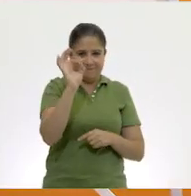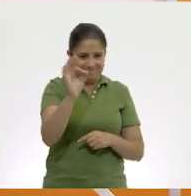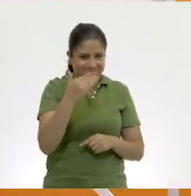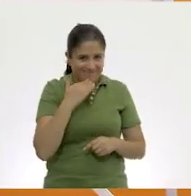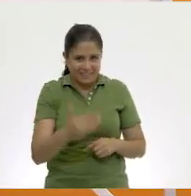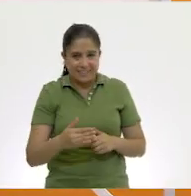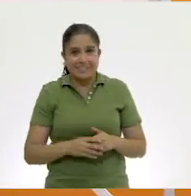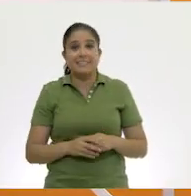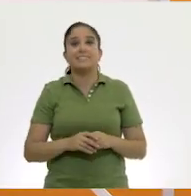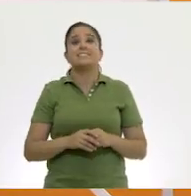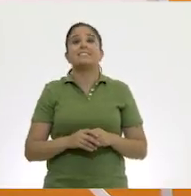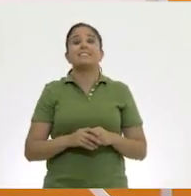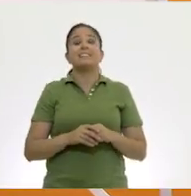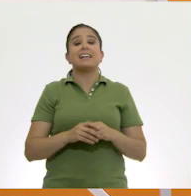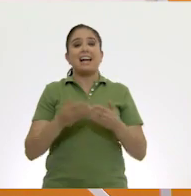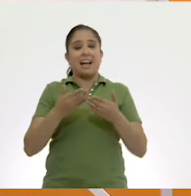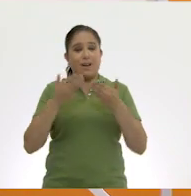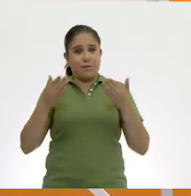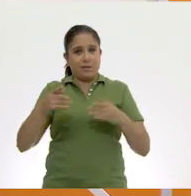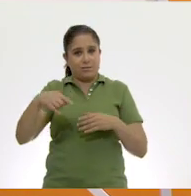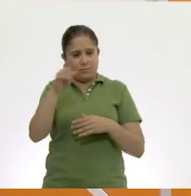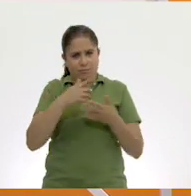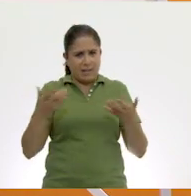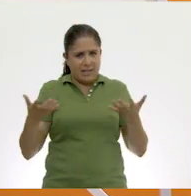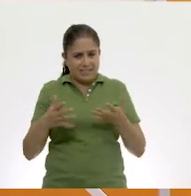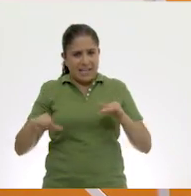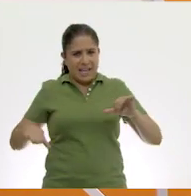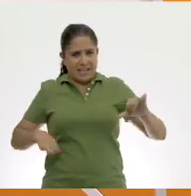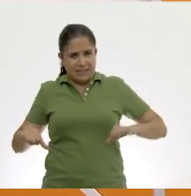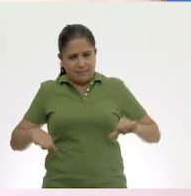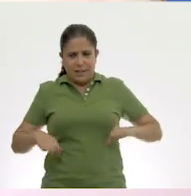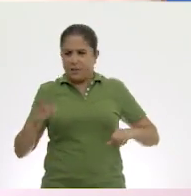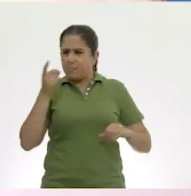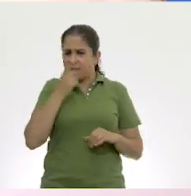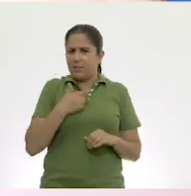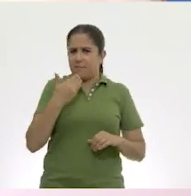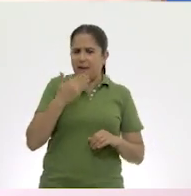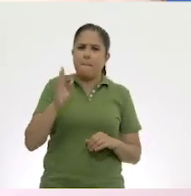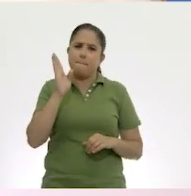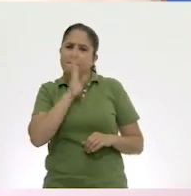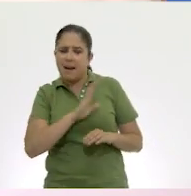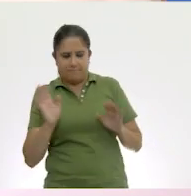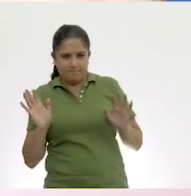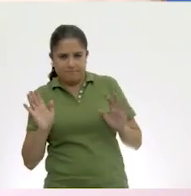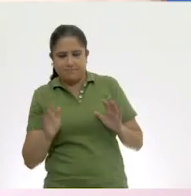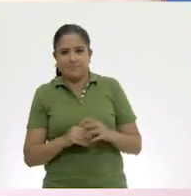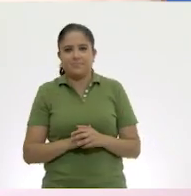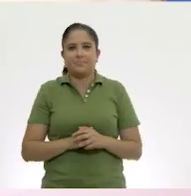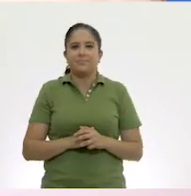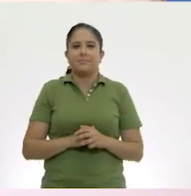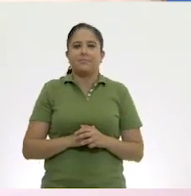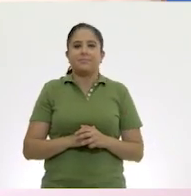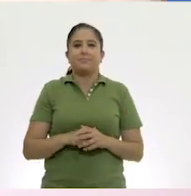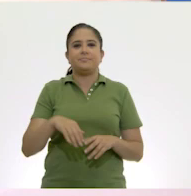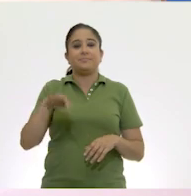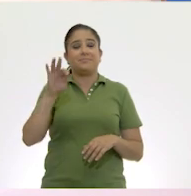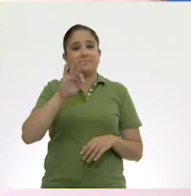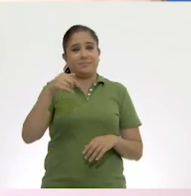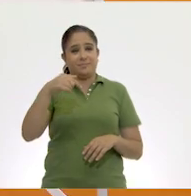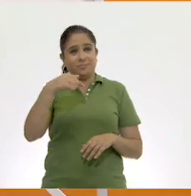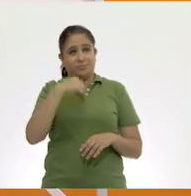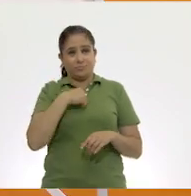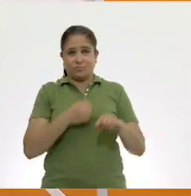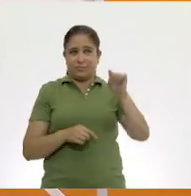entonces vamos a hacer una actividad y tú me dices si lo hago bien o estoy mal perfecto si yo estoy